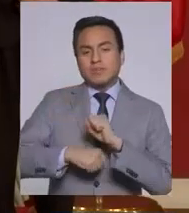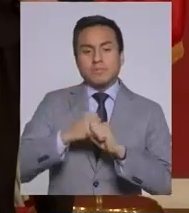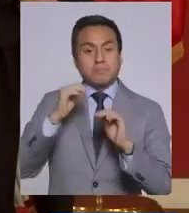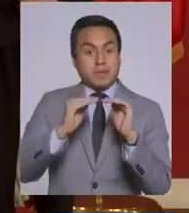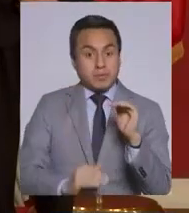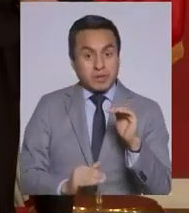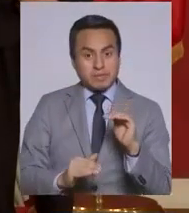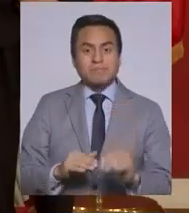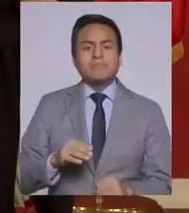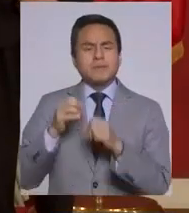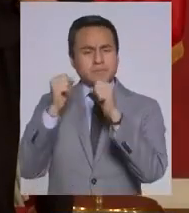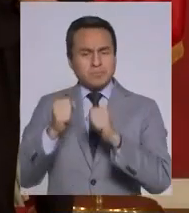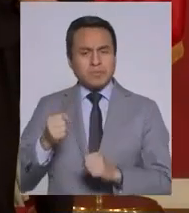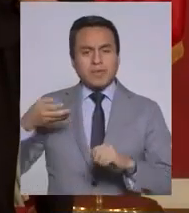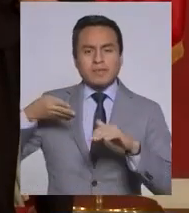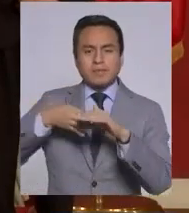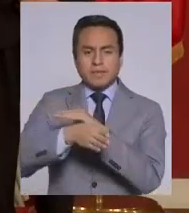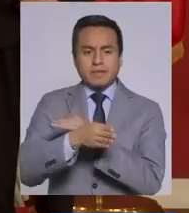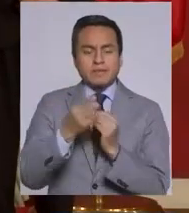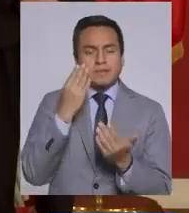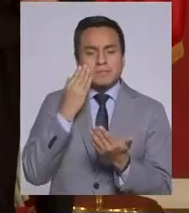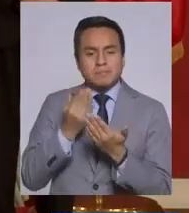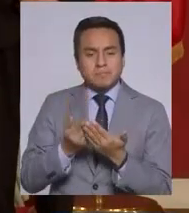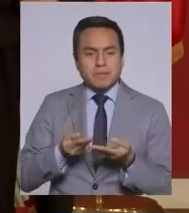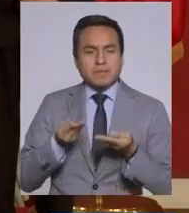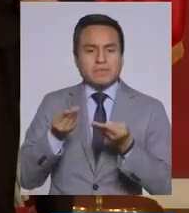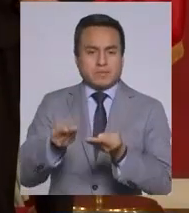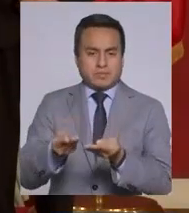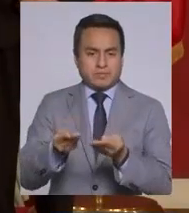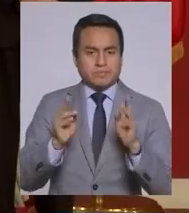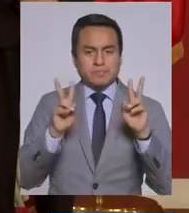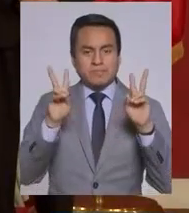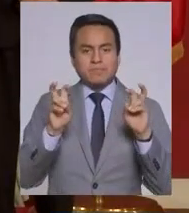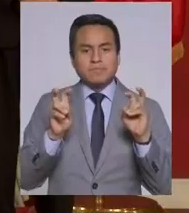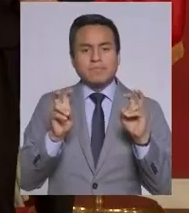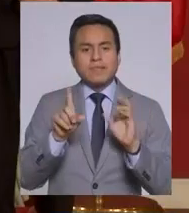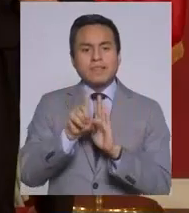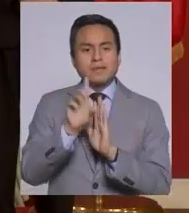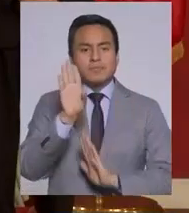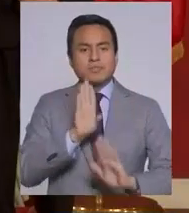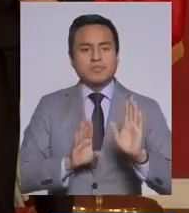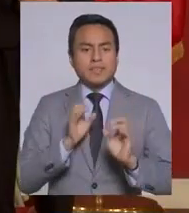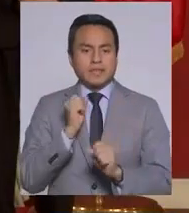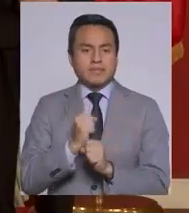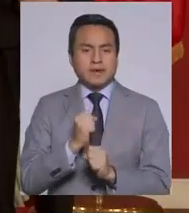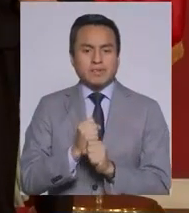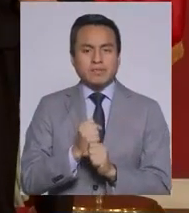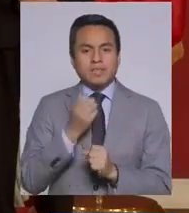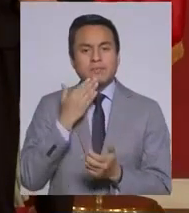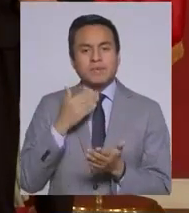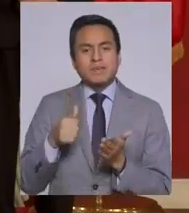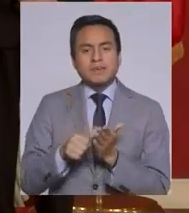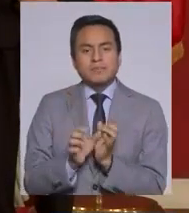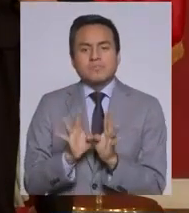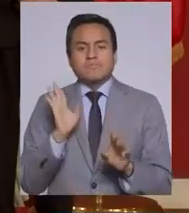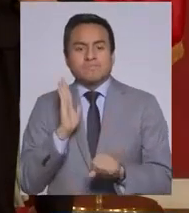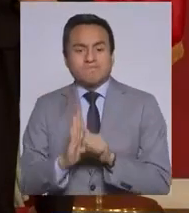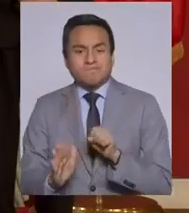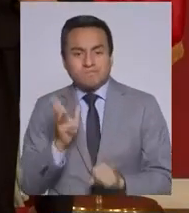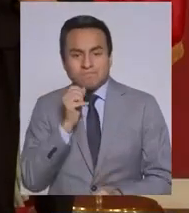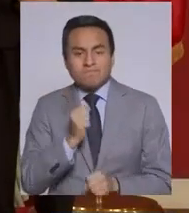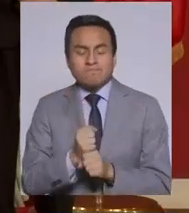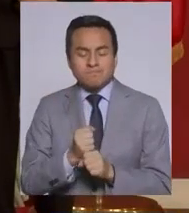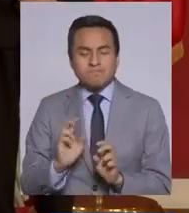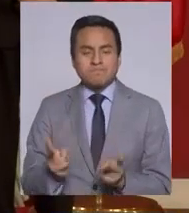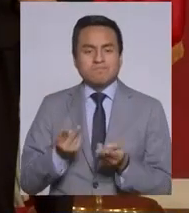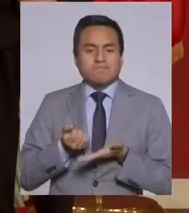podrán acceder al beneficio de la Ley de Protección del Trabajo y al seguro de cesantía. Y